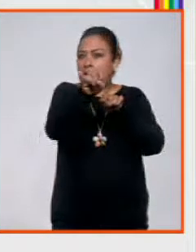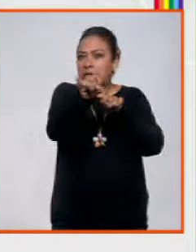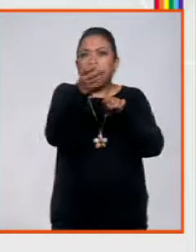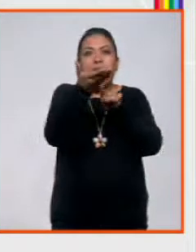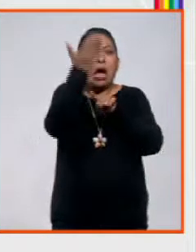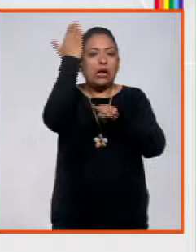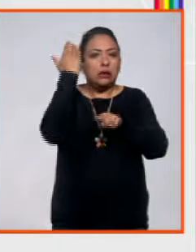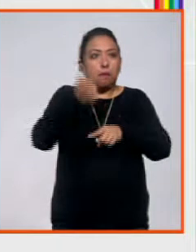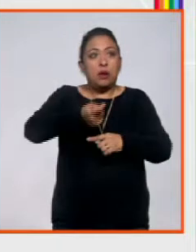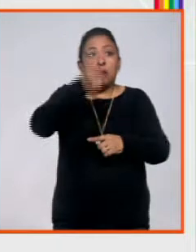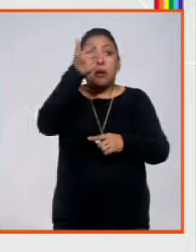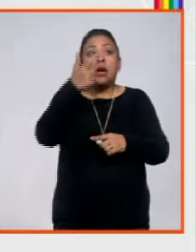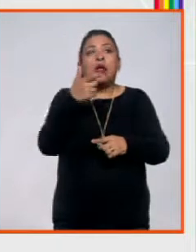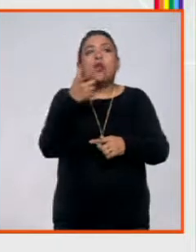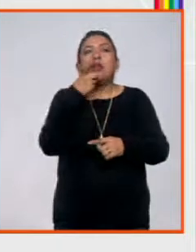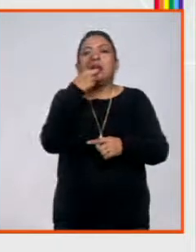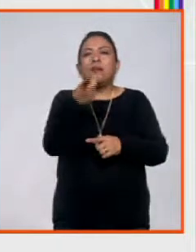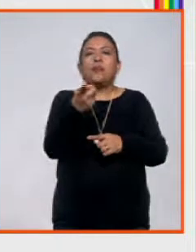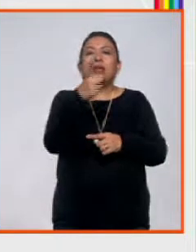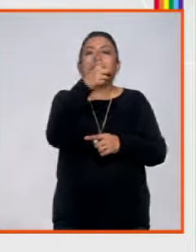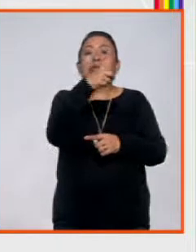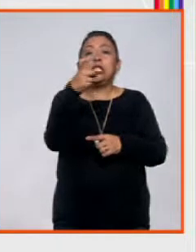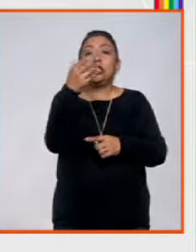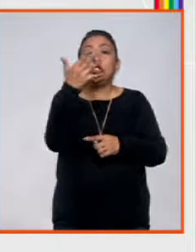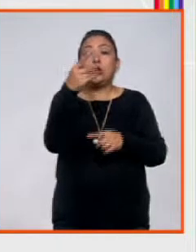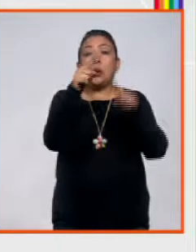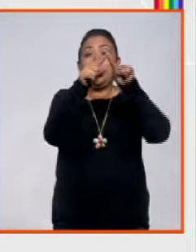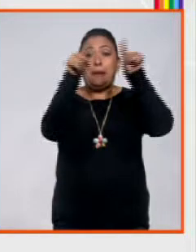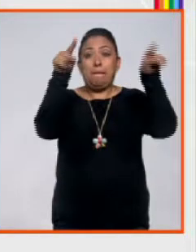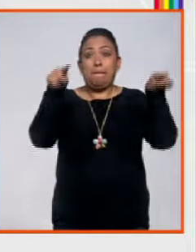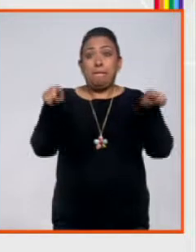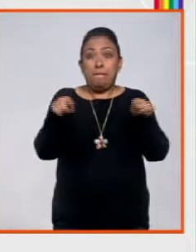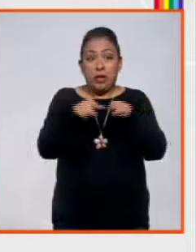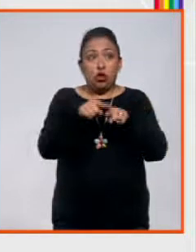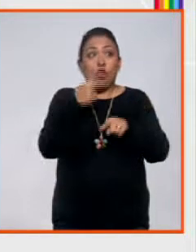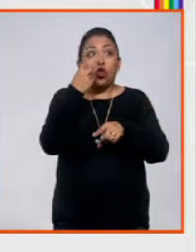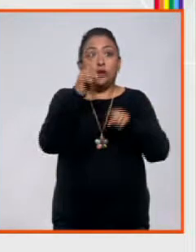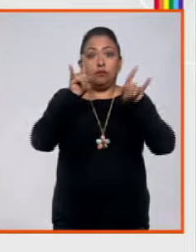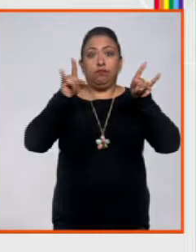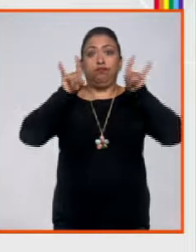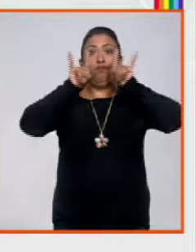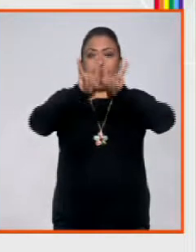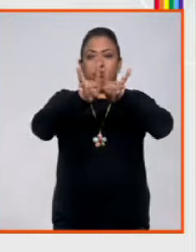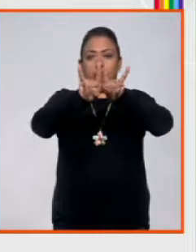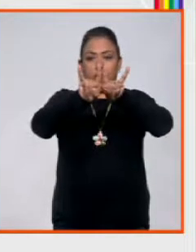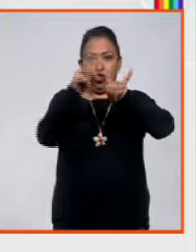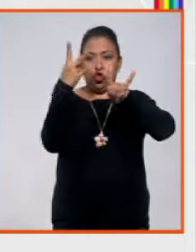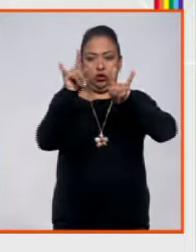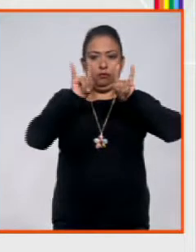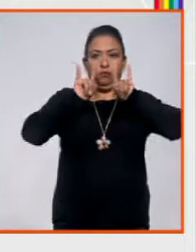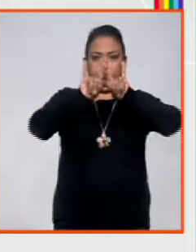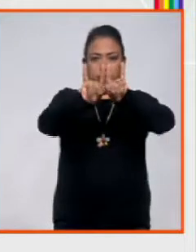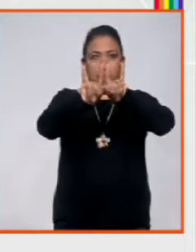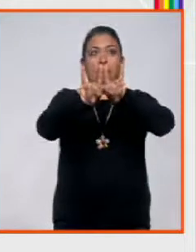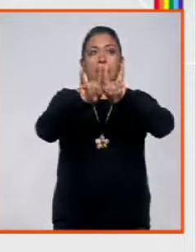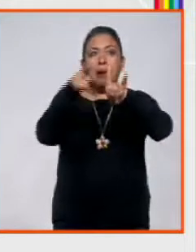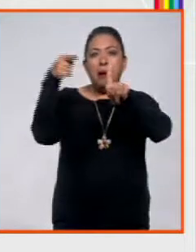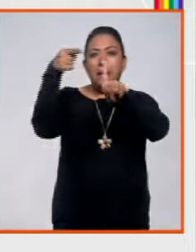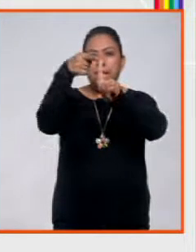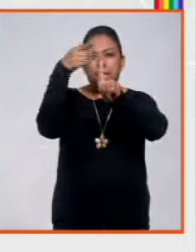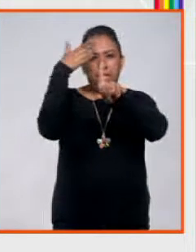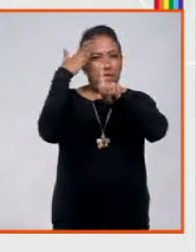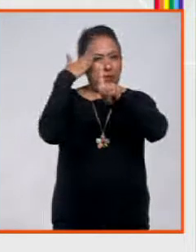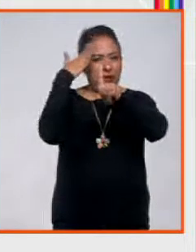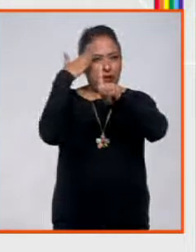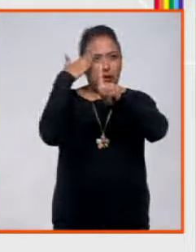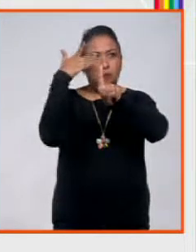alguna vez es un mora como sea yo de 750 metros cuadrados es son dos cuadros dentro del cuadro la escena central el primer